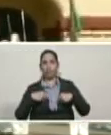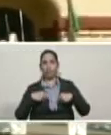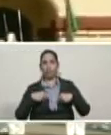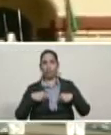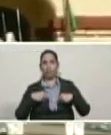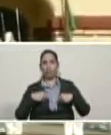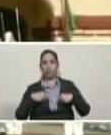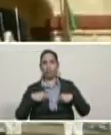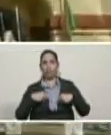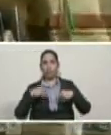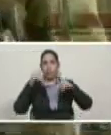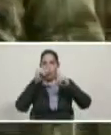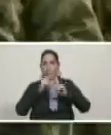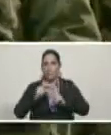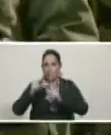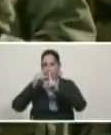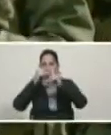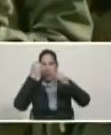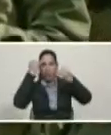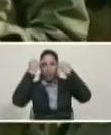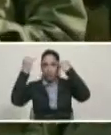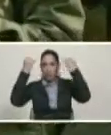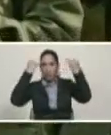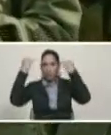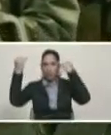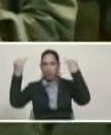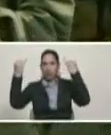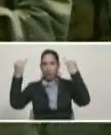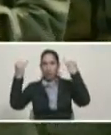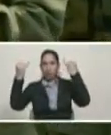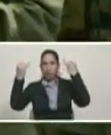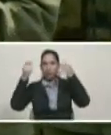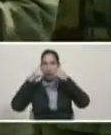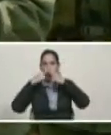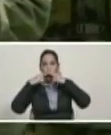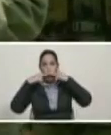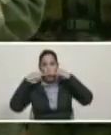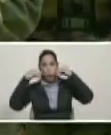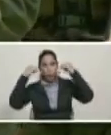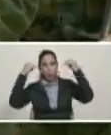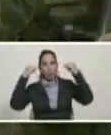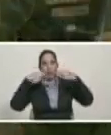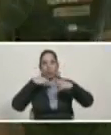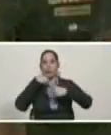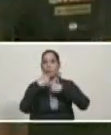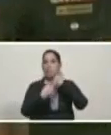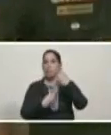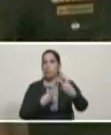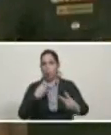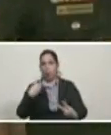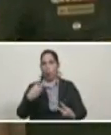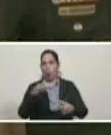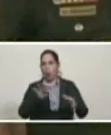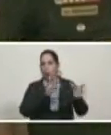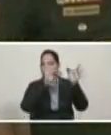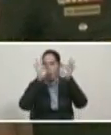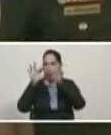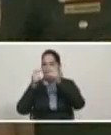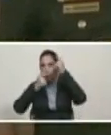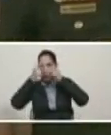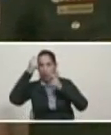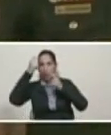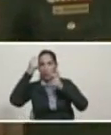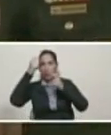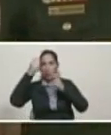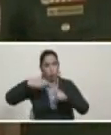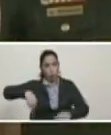a la palabra, a la idea, a la sonrisa, a la voz, al legado de nuestro comandante Chávez,